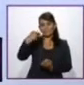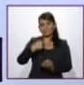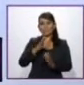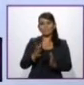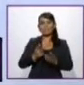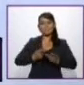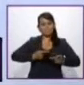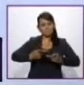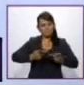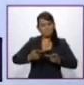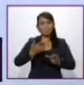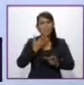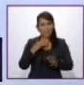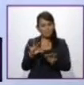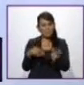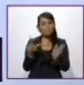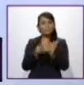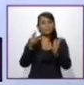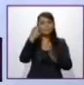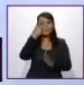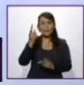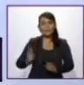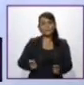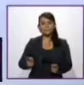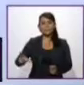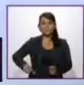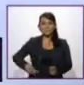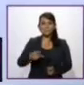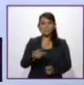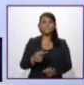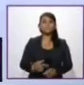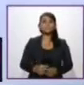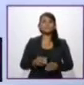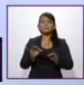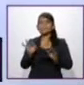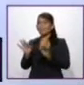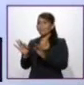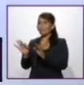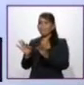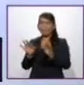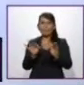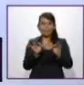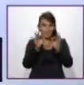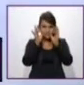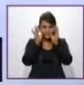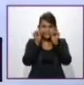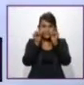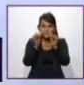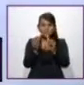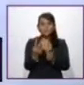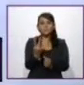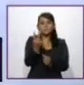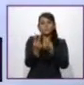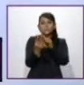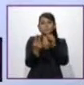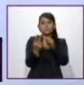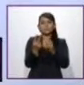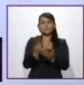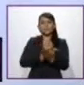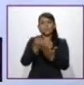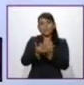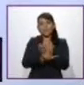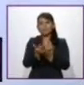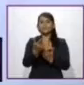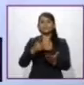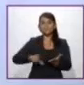preparación para ordenar el gobierno de Querétaro. Y mira, no pierdas de vista, hoy solo hay dos opciones y proyectos de gobierno entre los